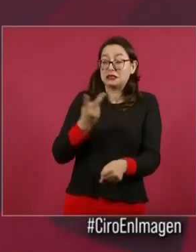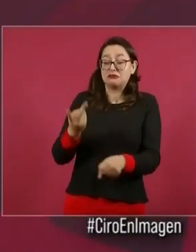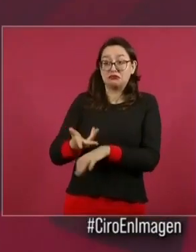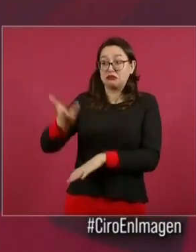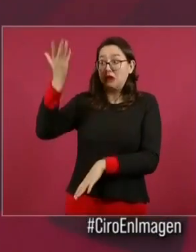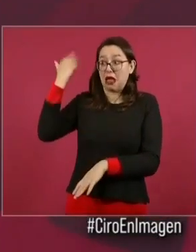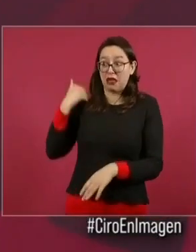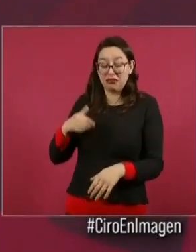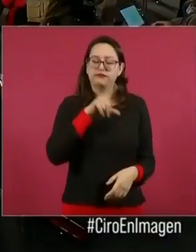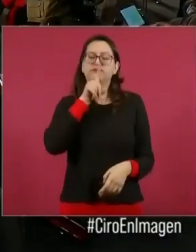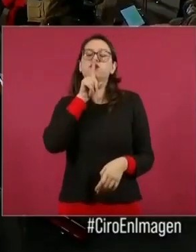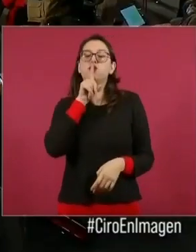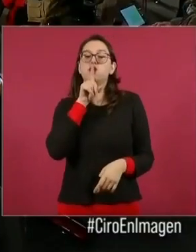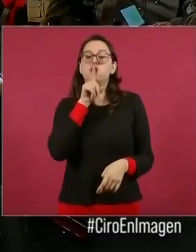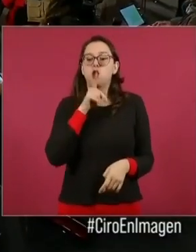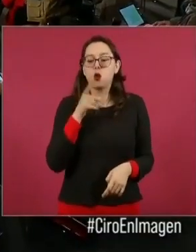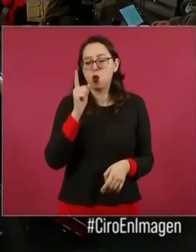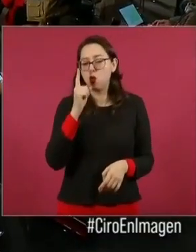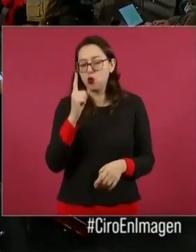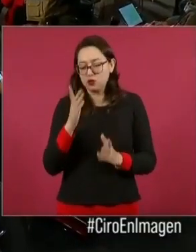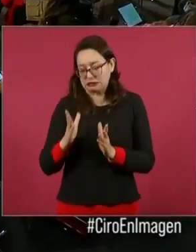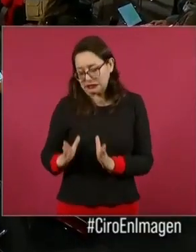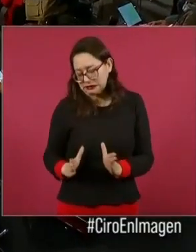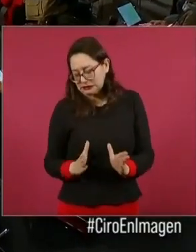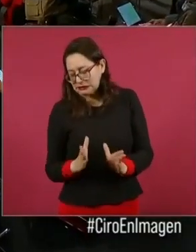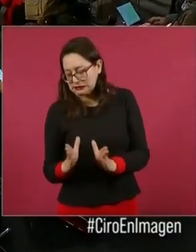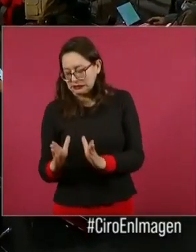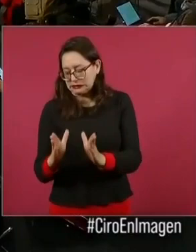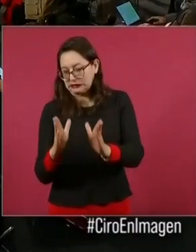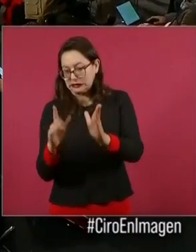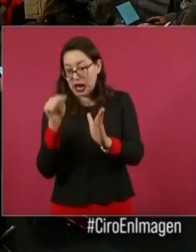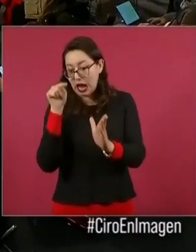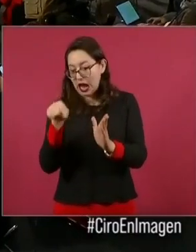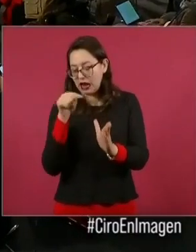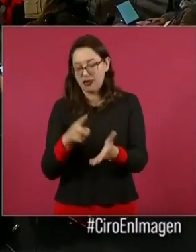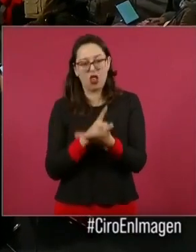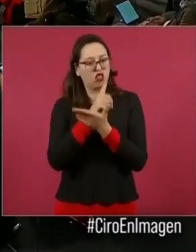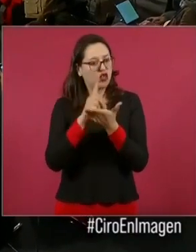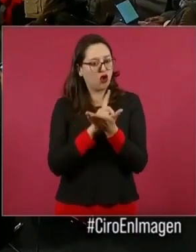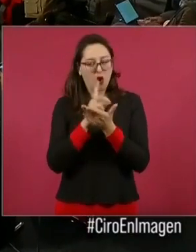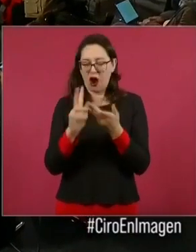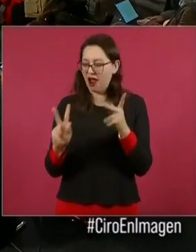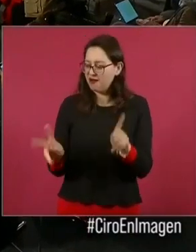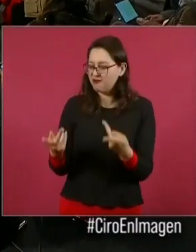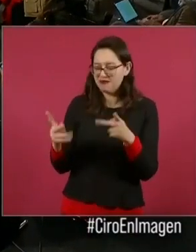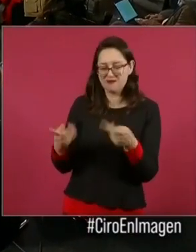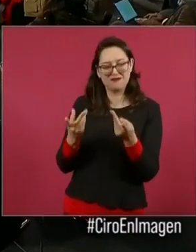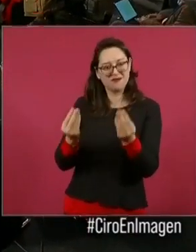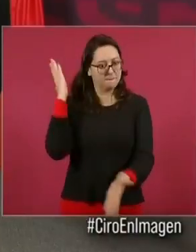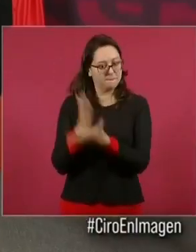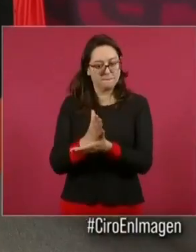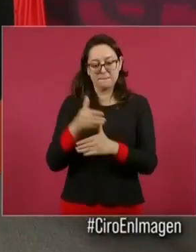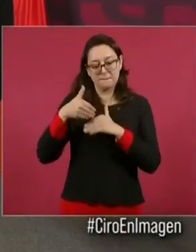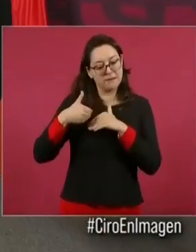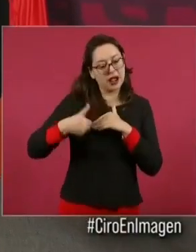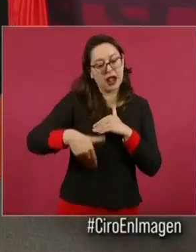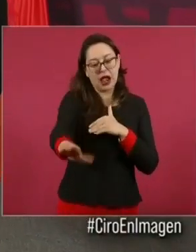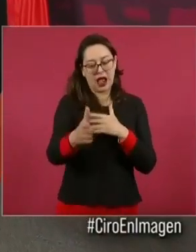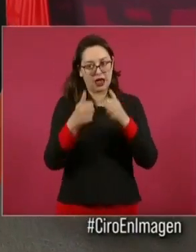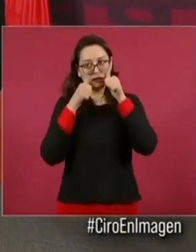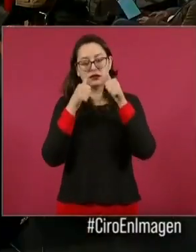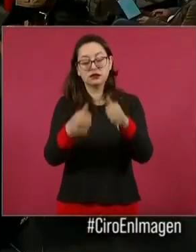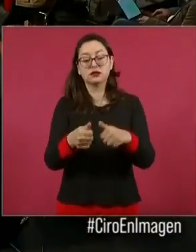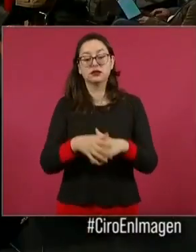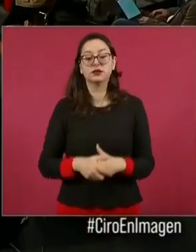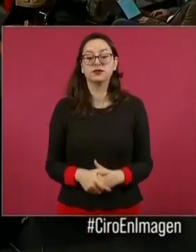los estados con más consumo de droga en el país. ¿Esta línea de